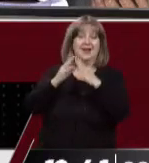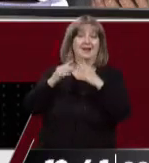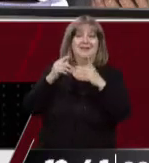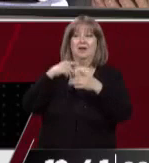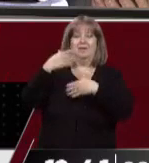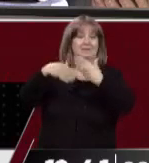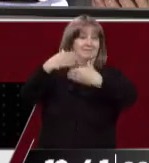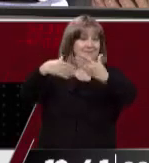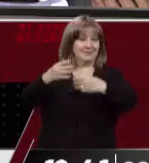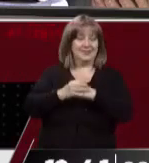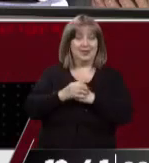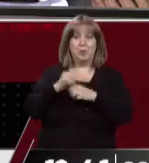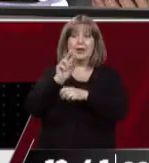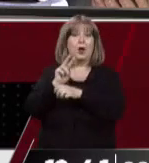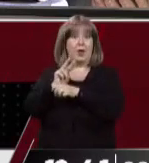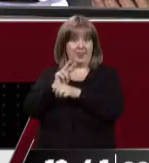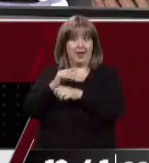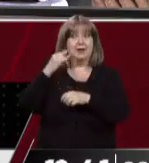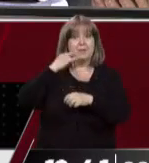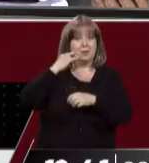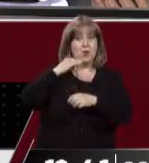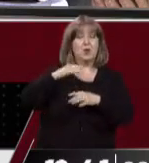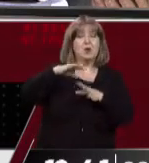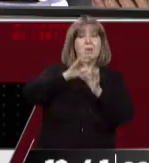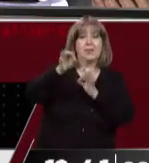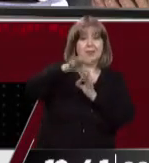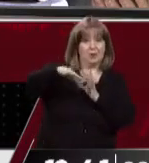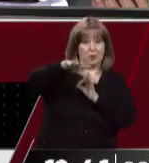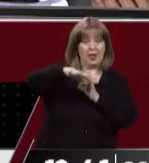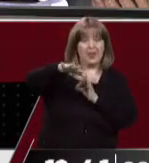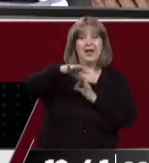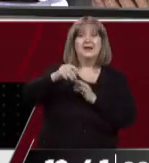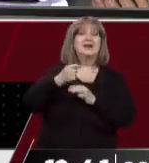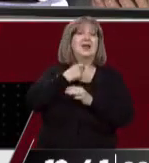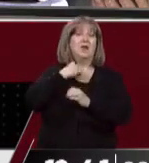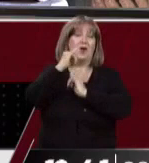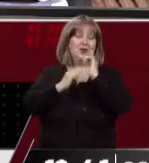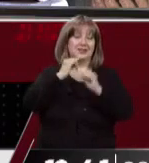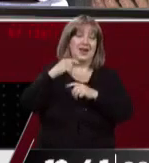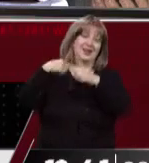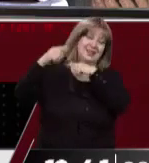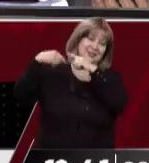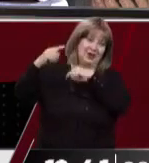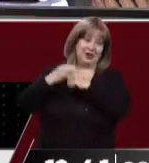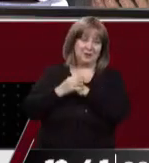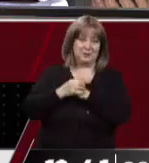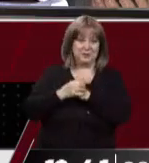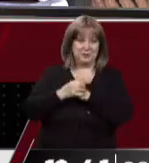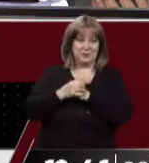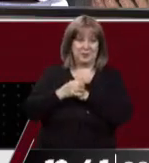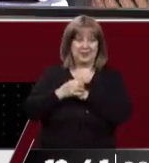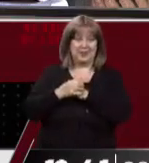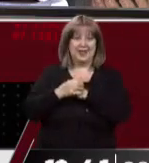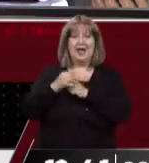estando en un lugar tan lindo como este. Estamos en Maipú, vamos a empezar a buscar por Maipú. Queríamos contarles esta hermosa historia. ¿Hiciste bien en buscarme por